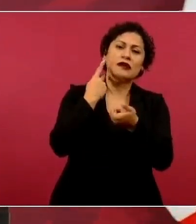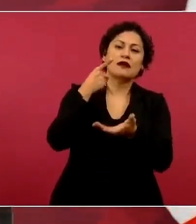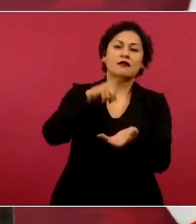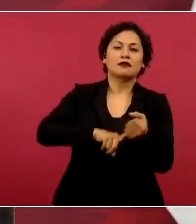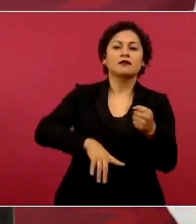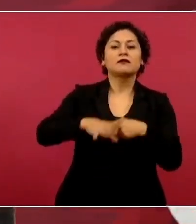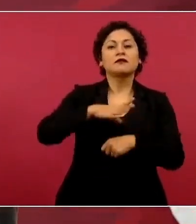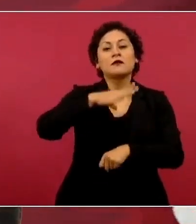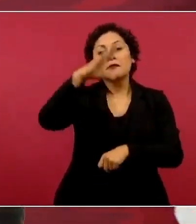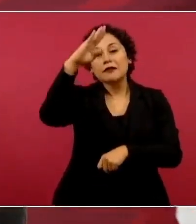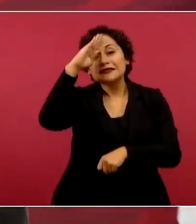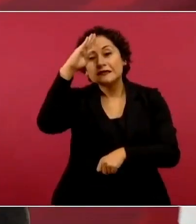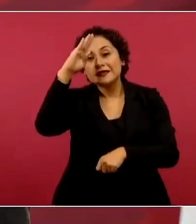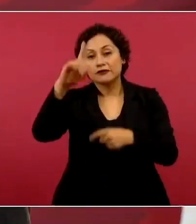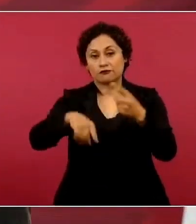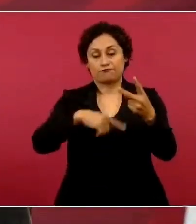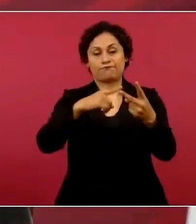acción.